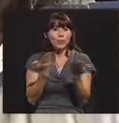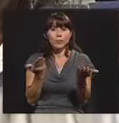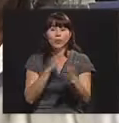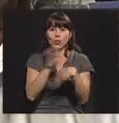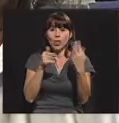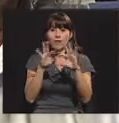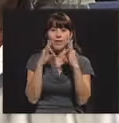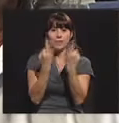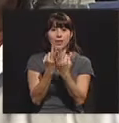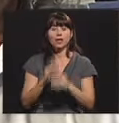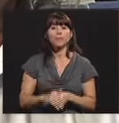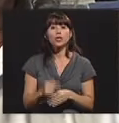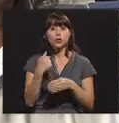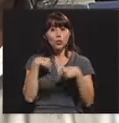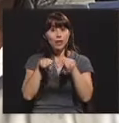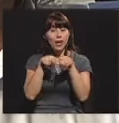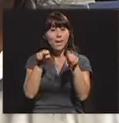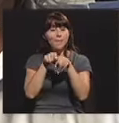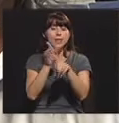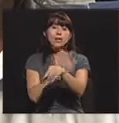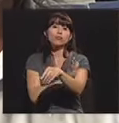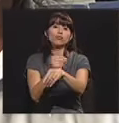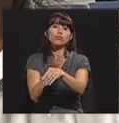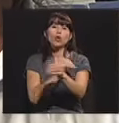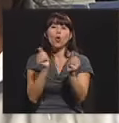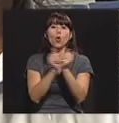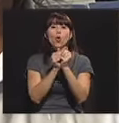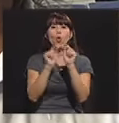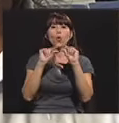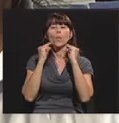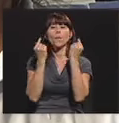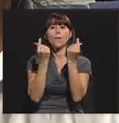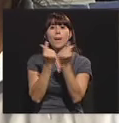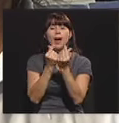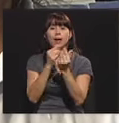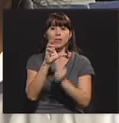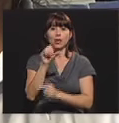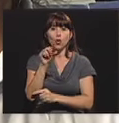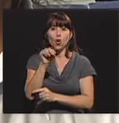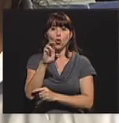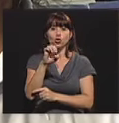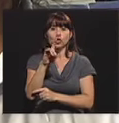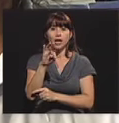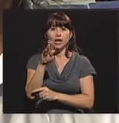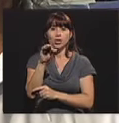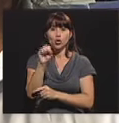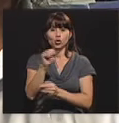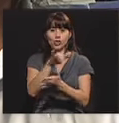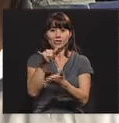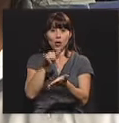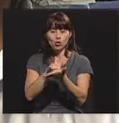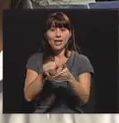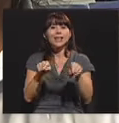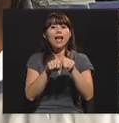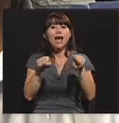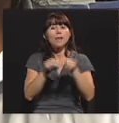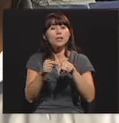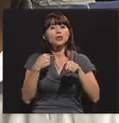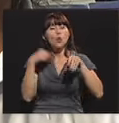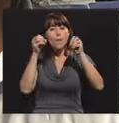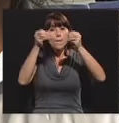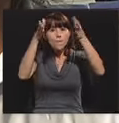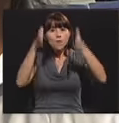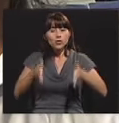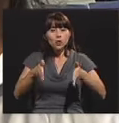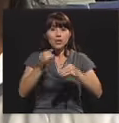Yo hago música también con la banda de conciertos de San José. También soy